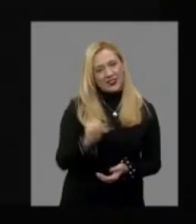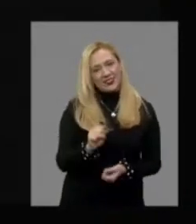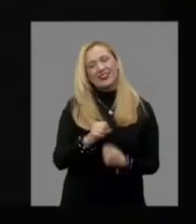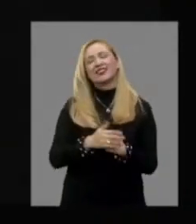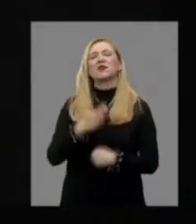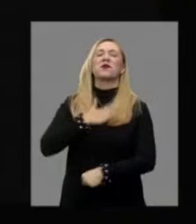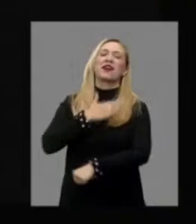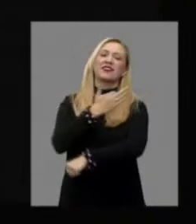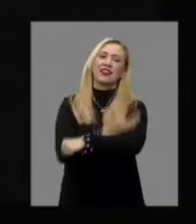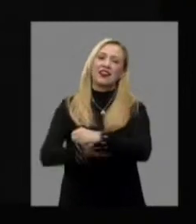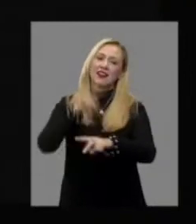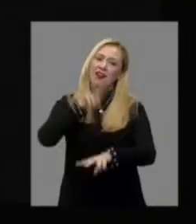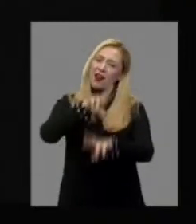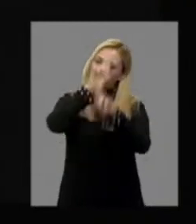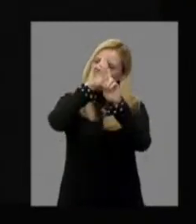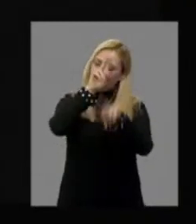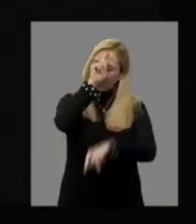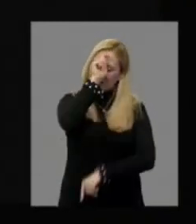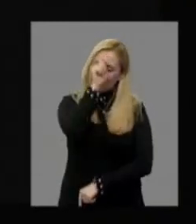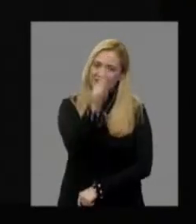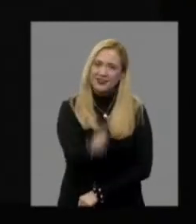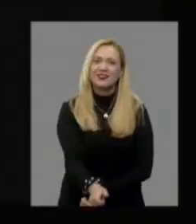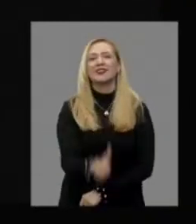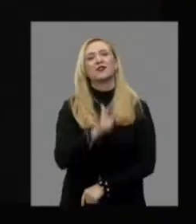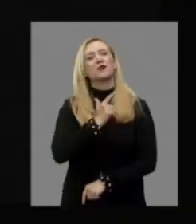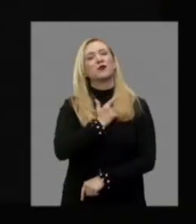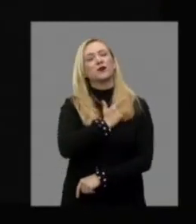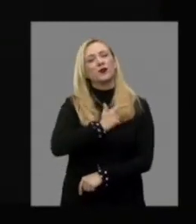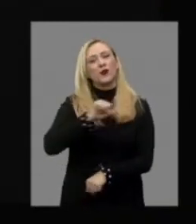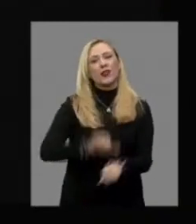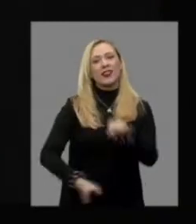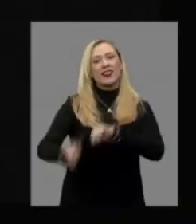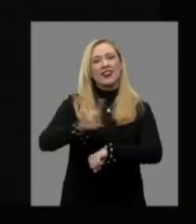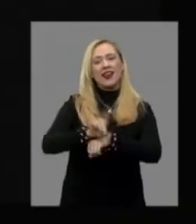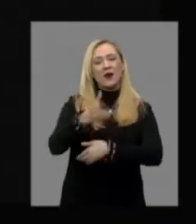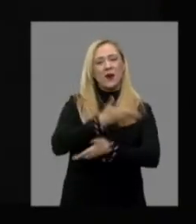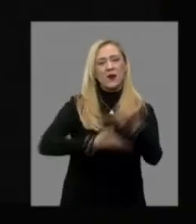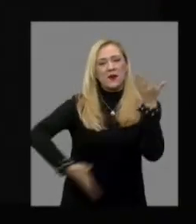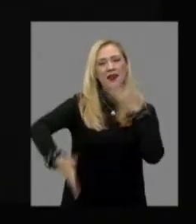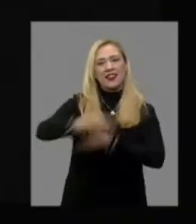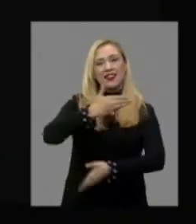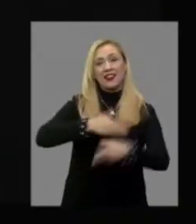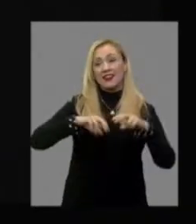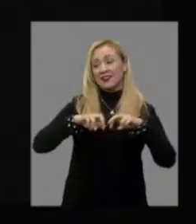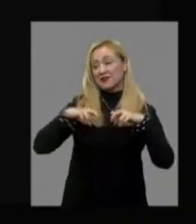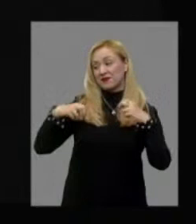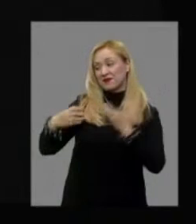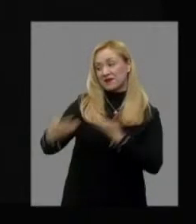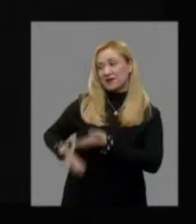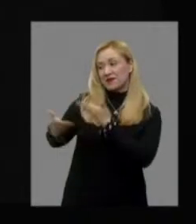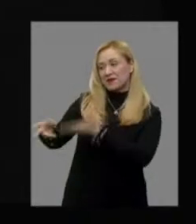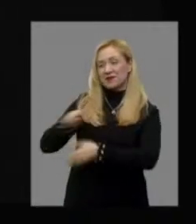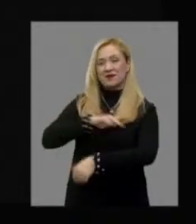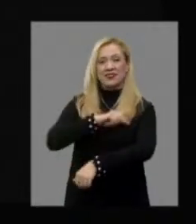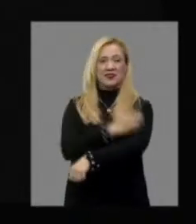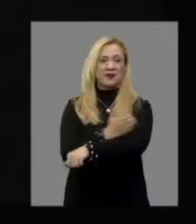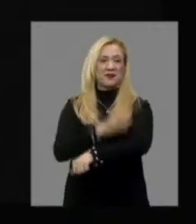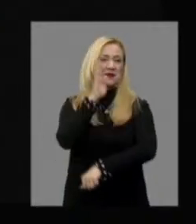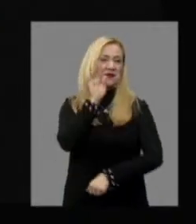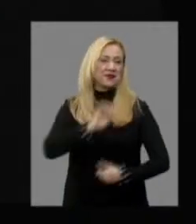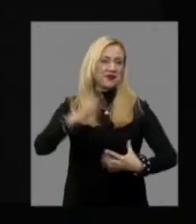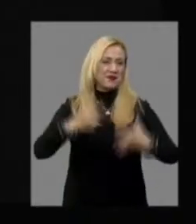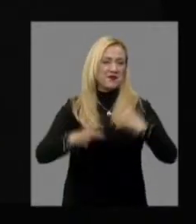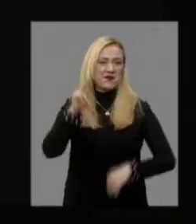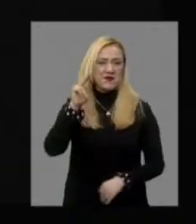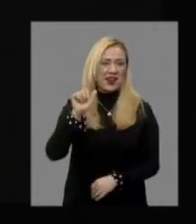un honor y un gusto estar aquí y sobre todo compartir esta mesa con mi colega, el ministro Jorge